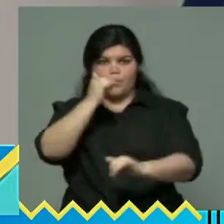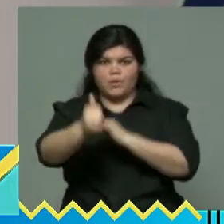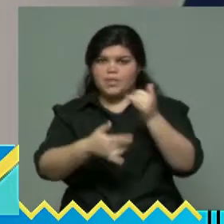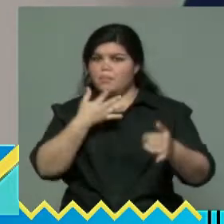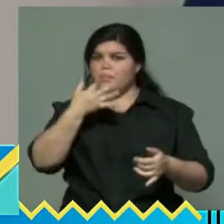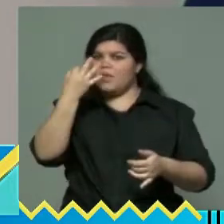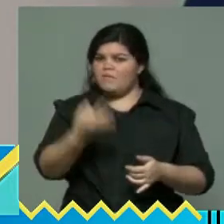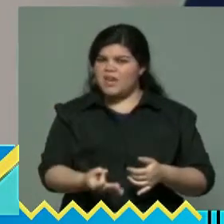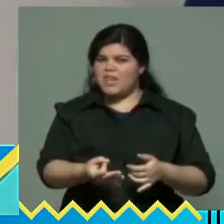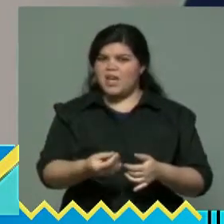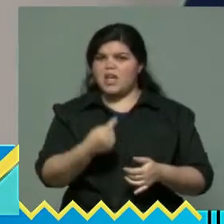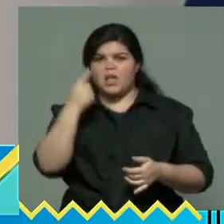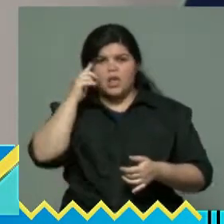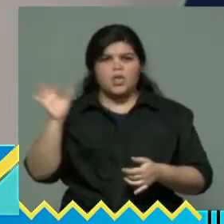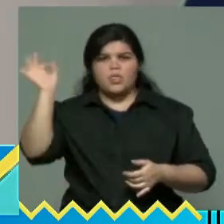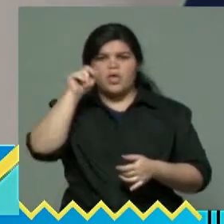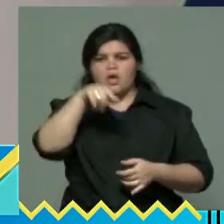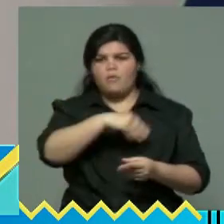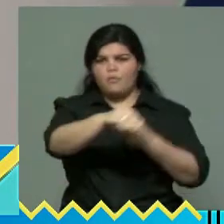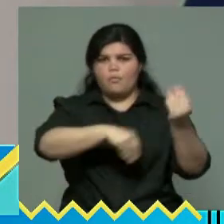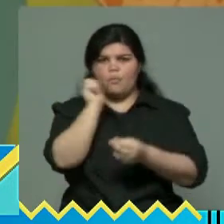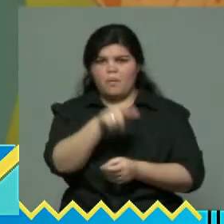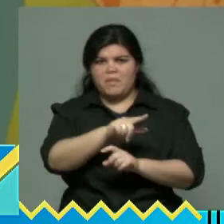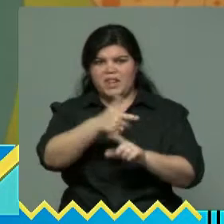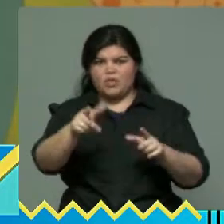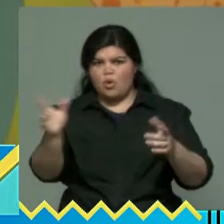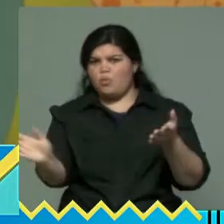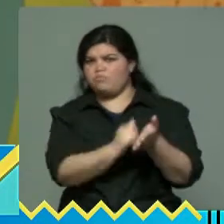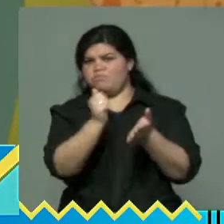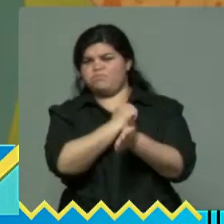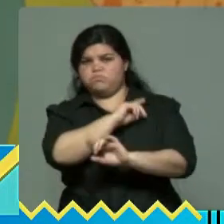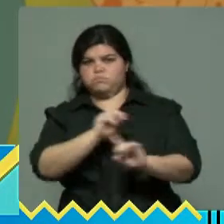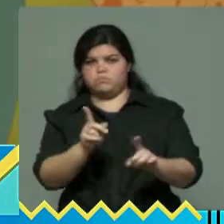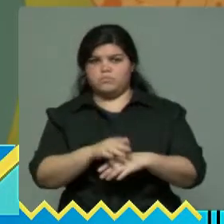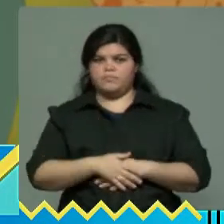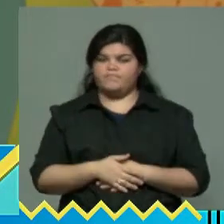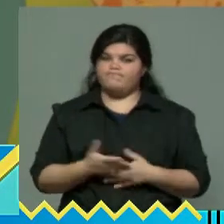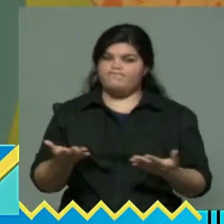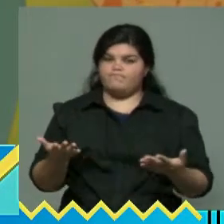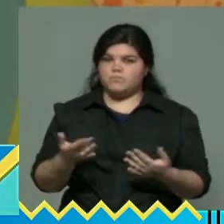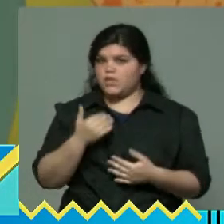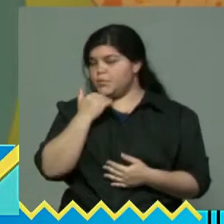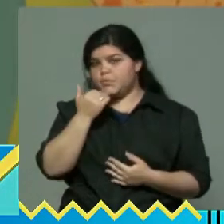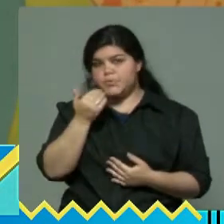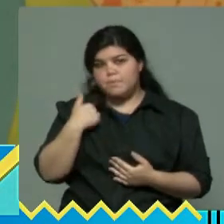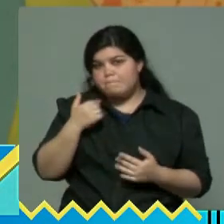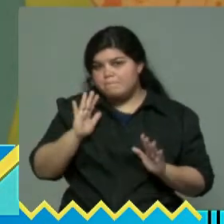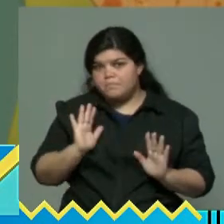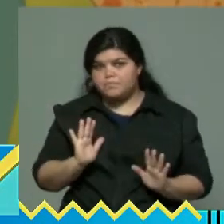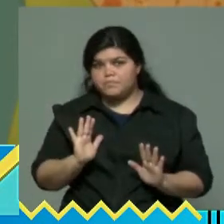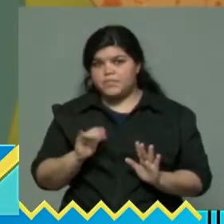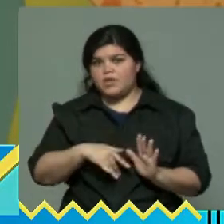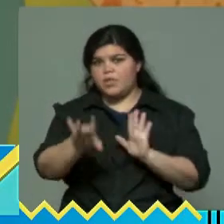las hipótesis y dudas que tiene la familia. Ahora no parece que haya habido ninguna correlación. Me parece a mí, de acuerdo a los